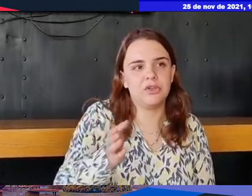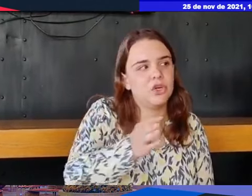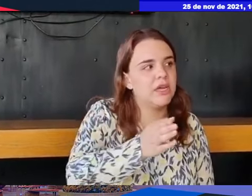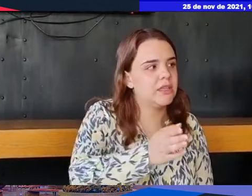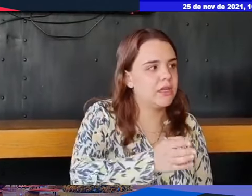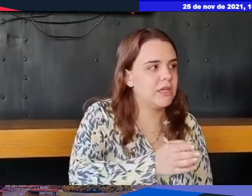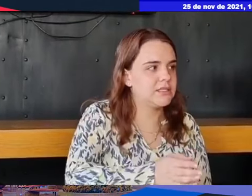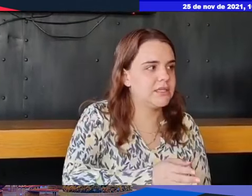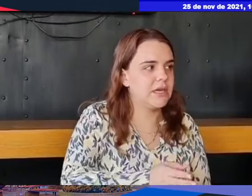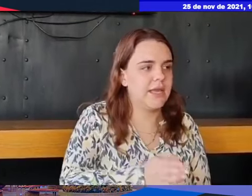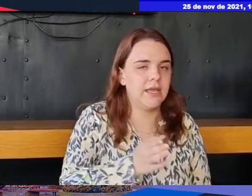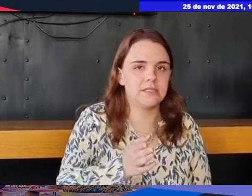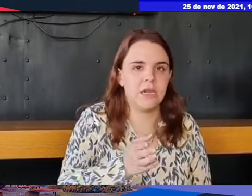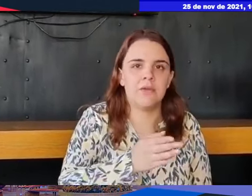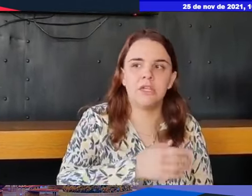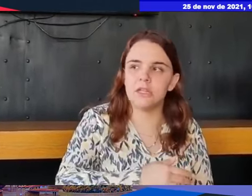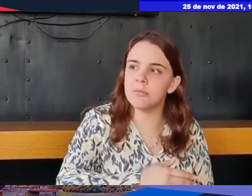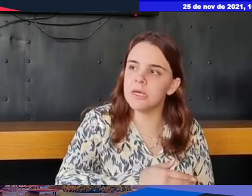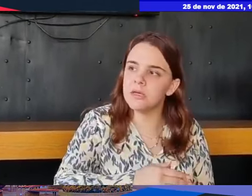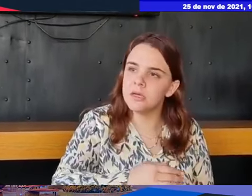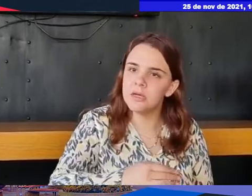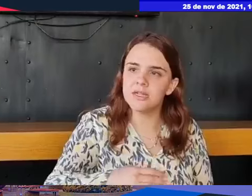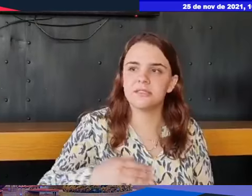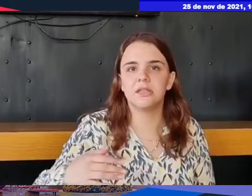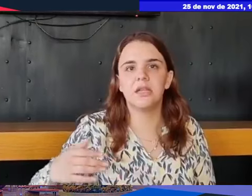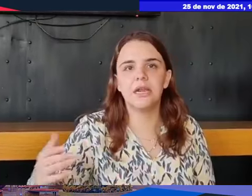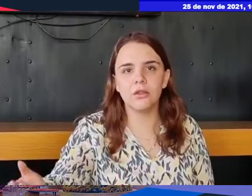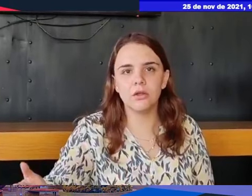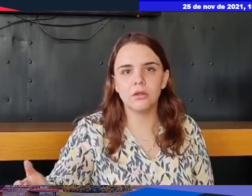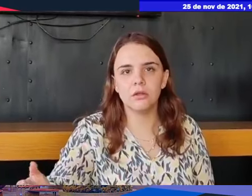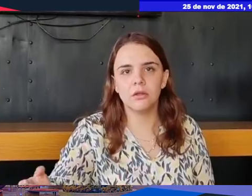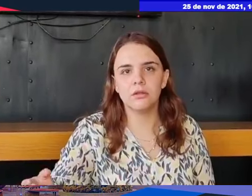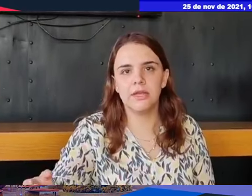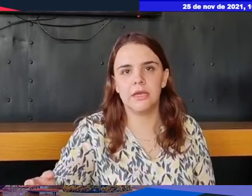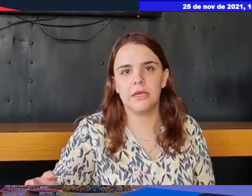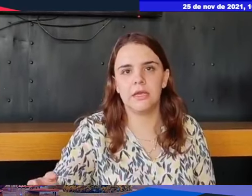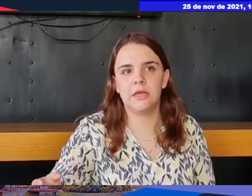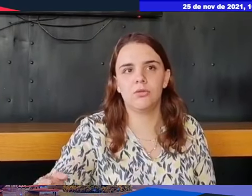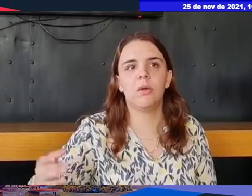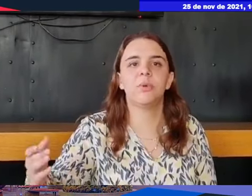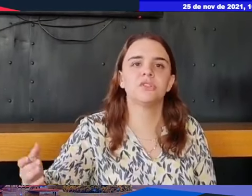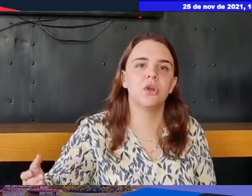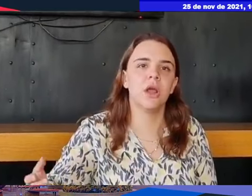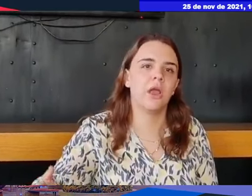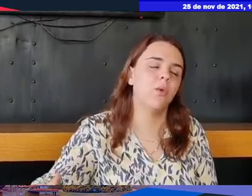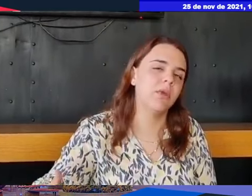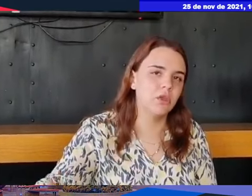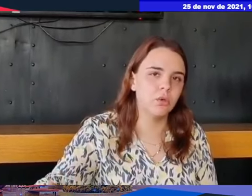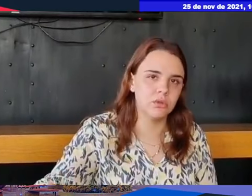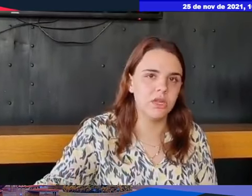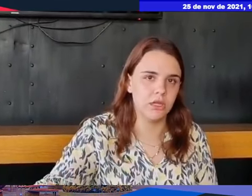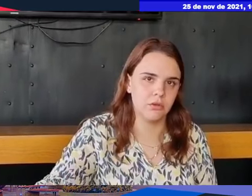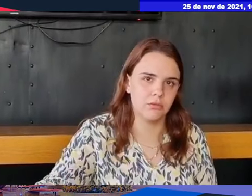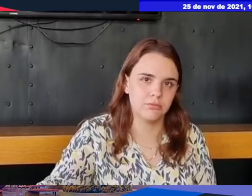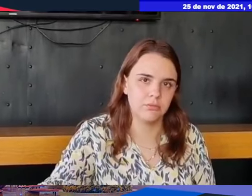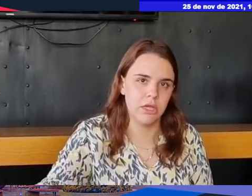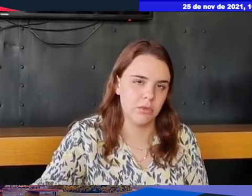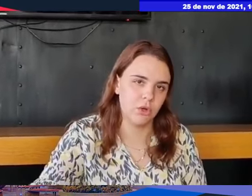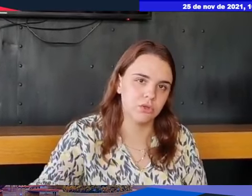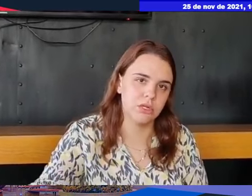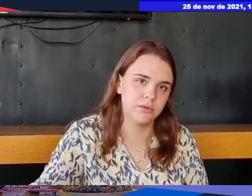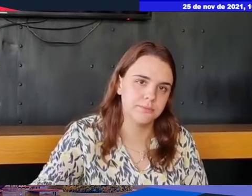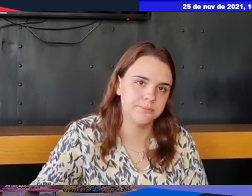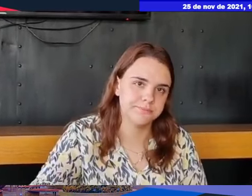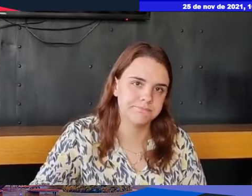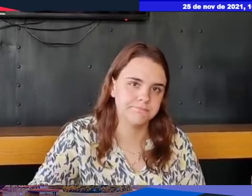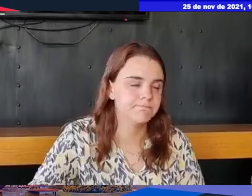de la persona que tiene que estar, que es la víctima, están del lado de una persona que cometió un delito en mi